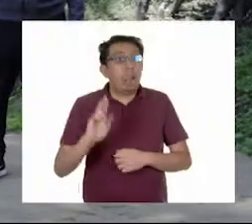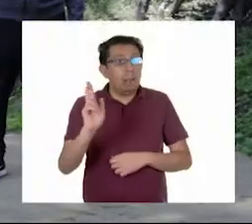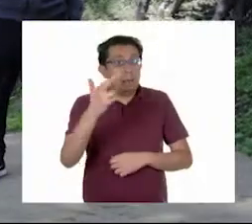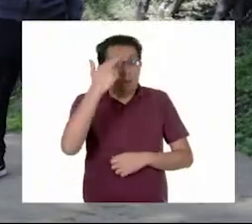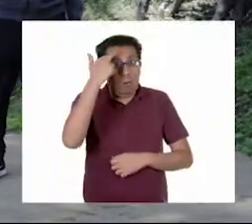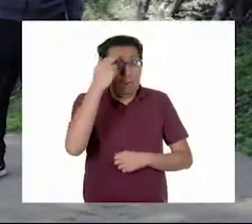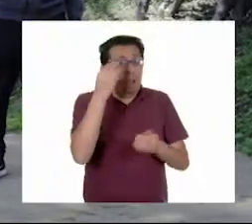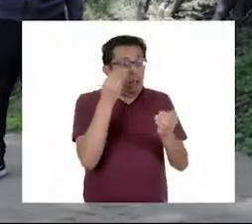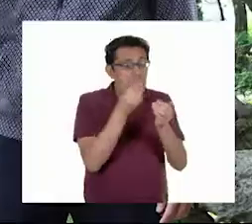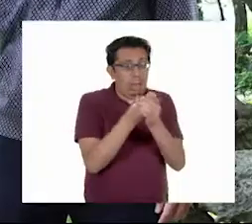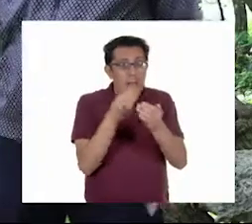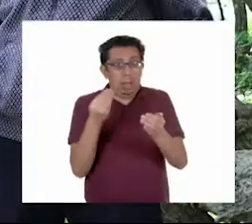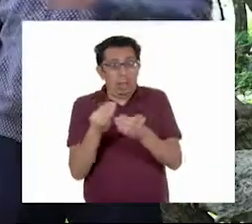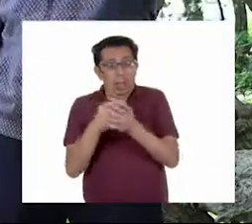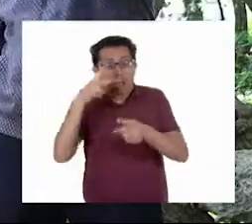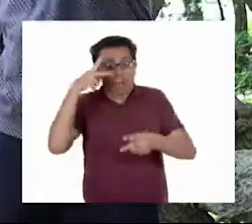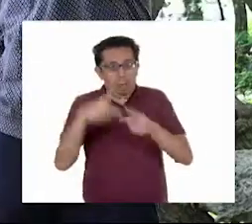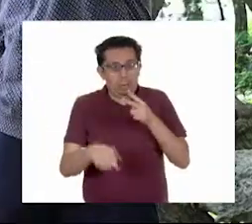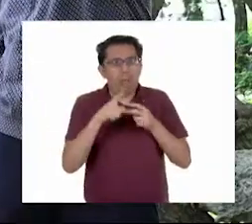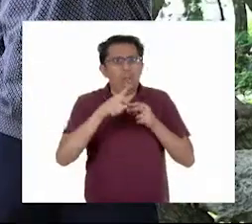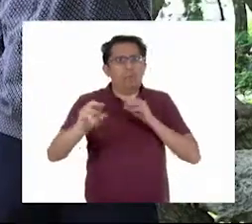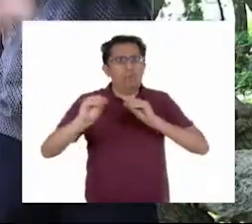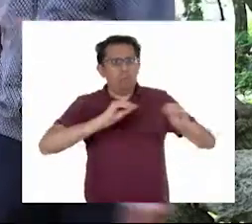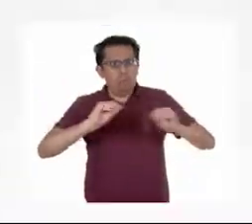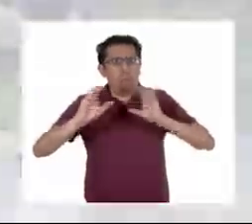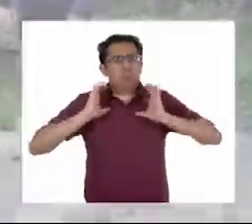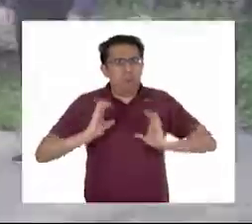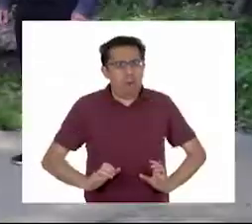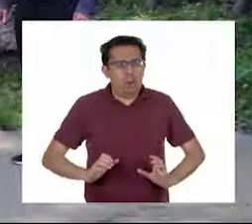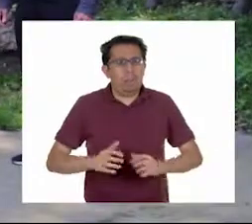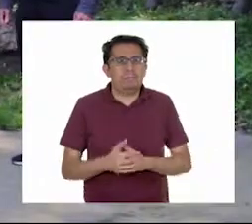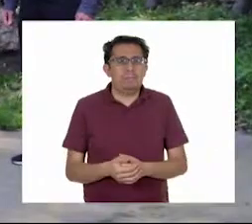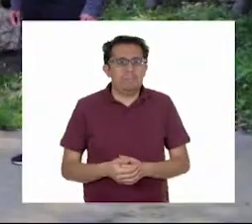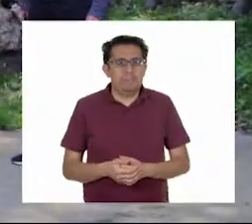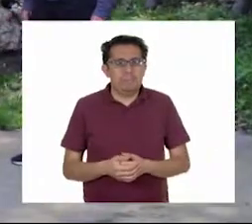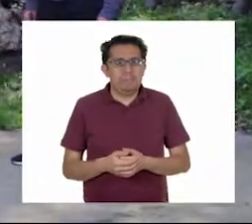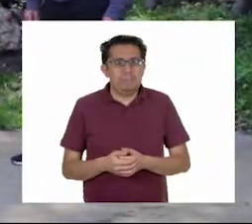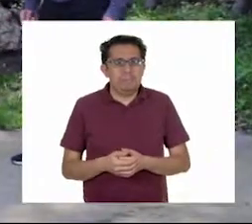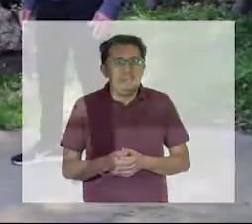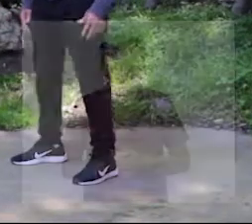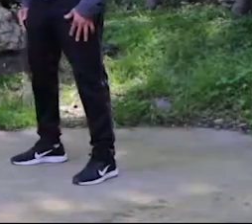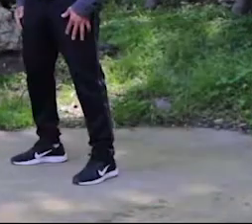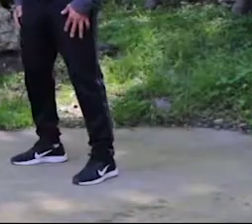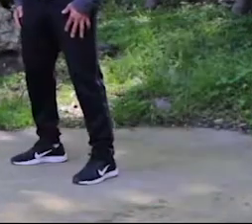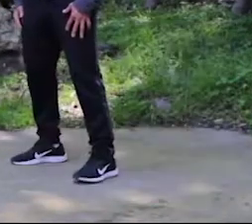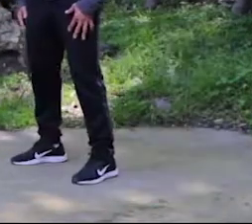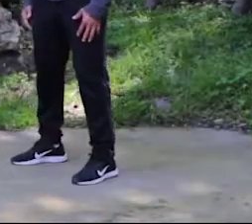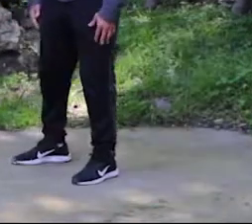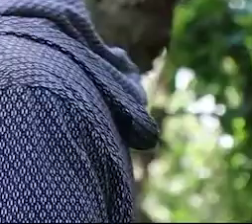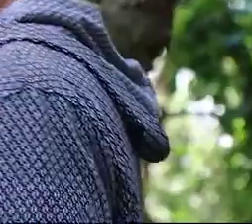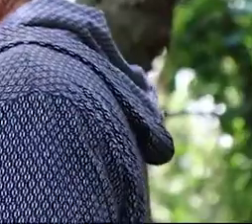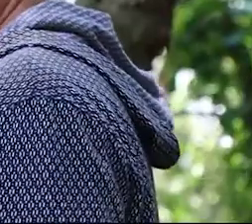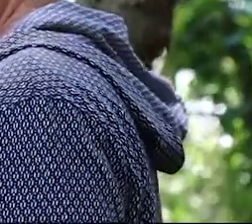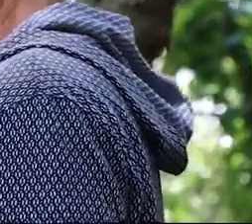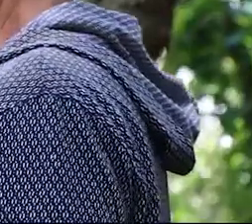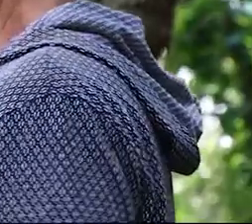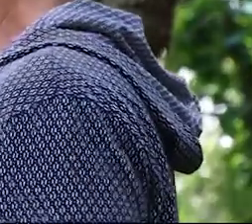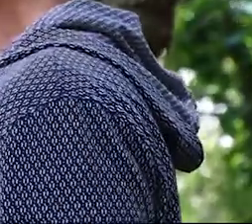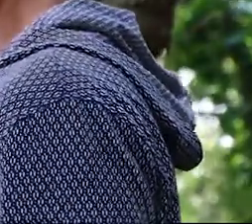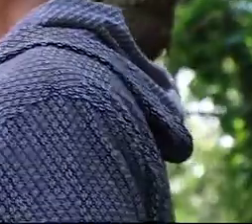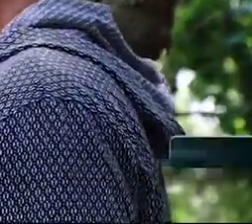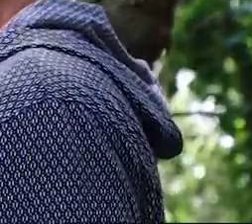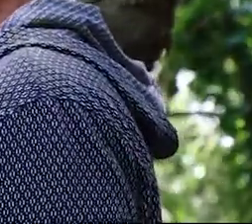Recuerda, entre clase y clase, activa tu cuerpo. Ok, vamos a trabajar pierna. Vamos